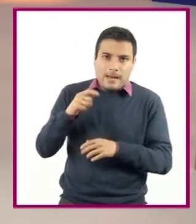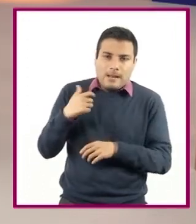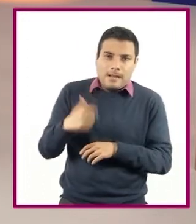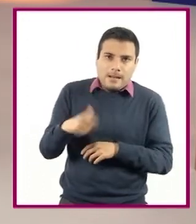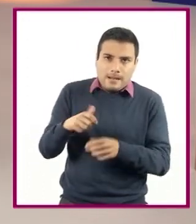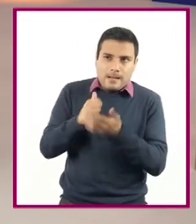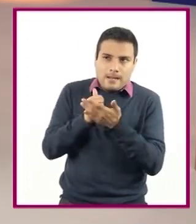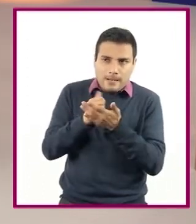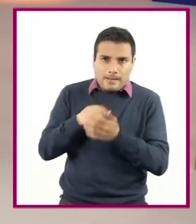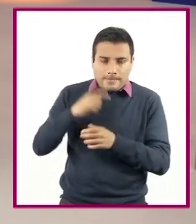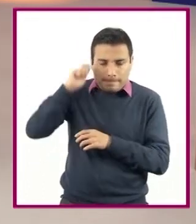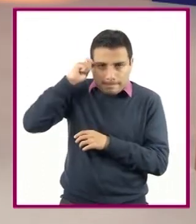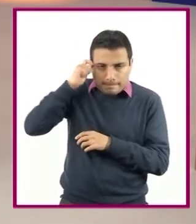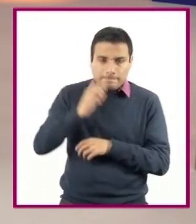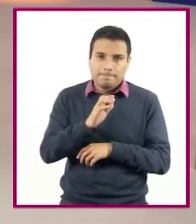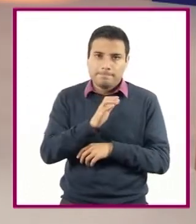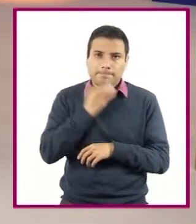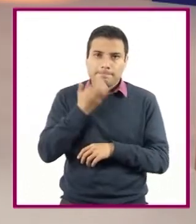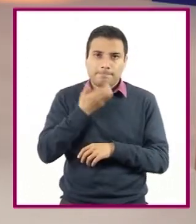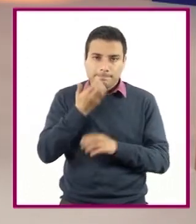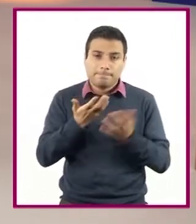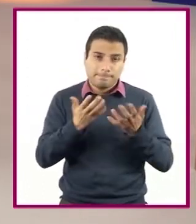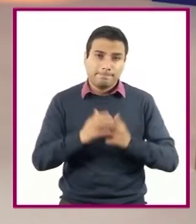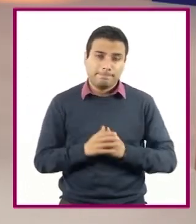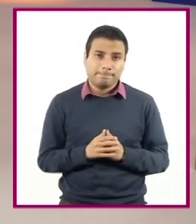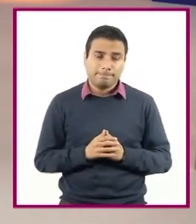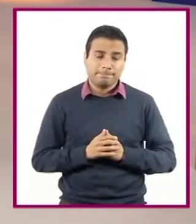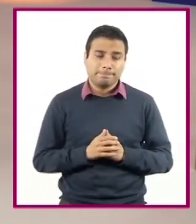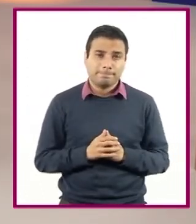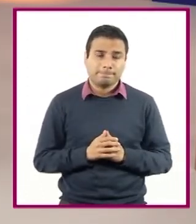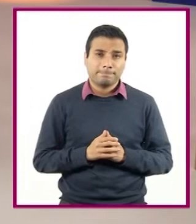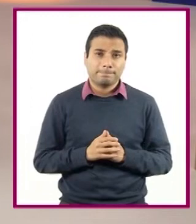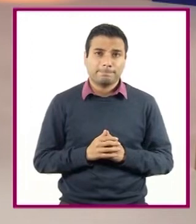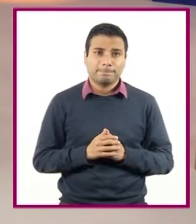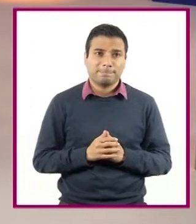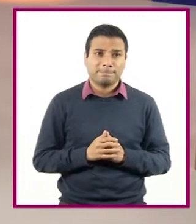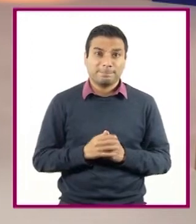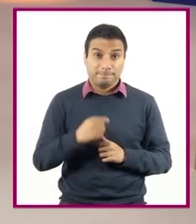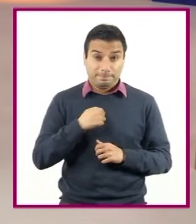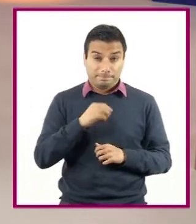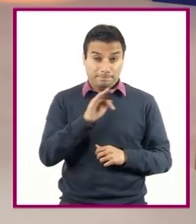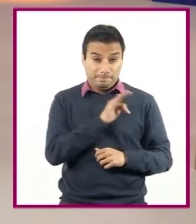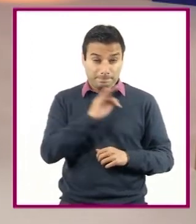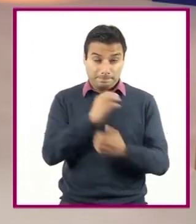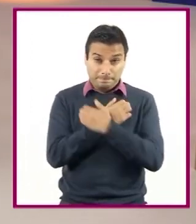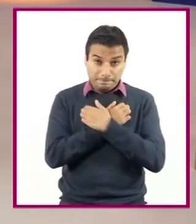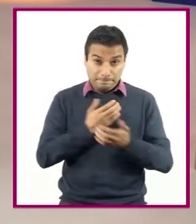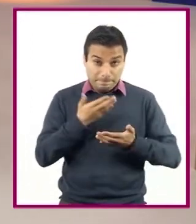veces introducidas en ambientes no propicios para mantener una moral correcta.